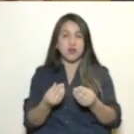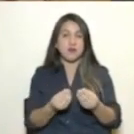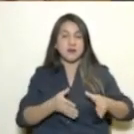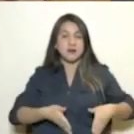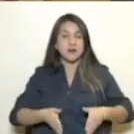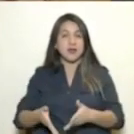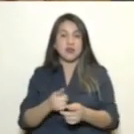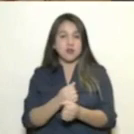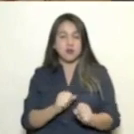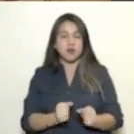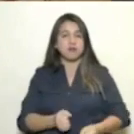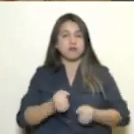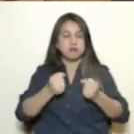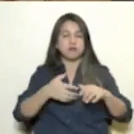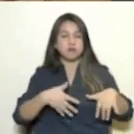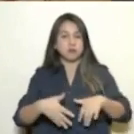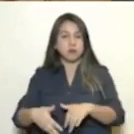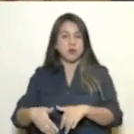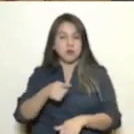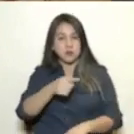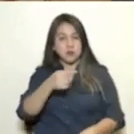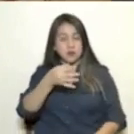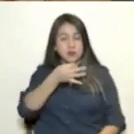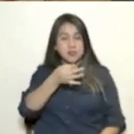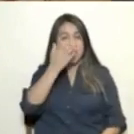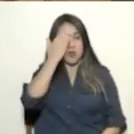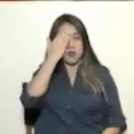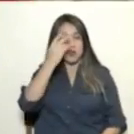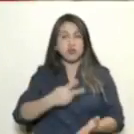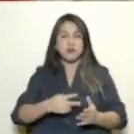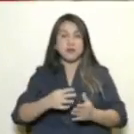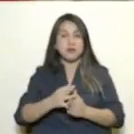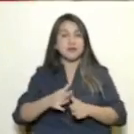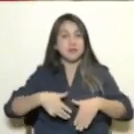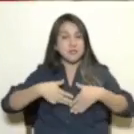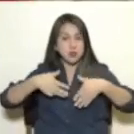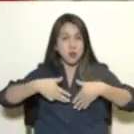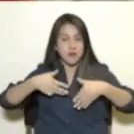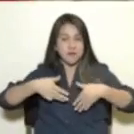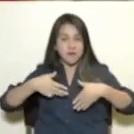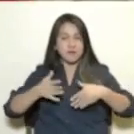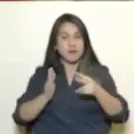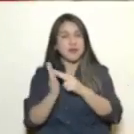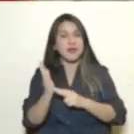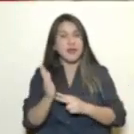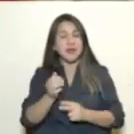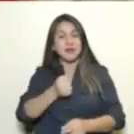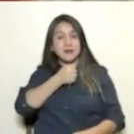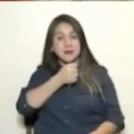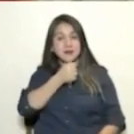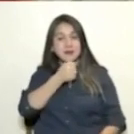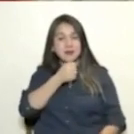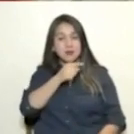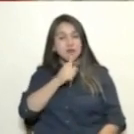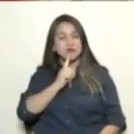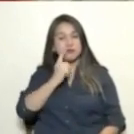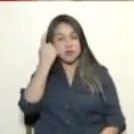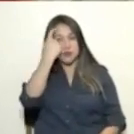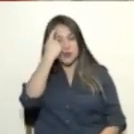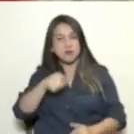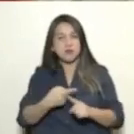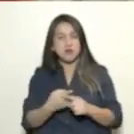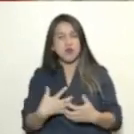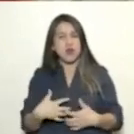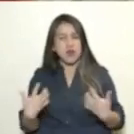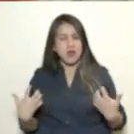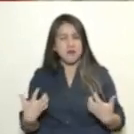no puede manifestarse. Una crispación, usted en agosto del 2019, le leí en una entrevista que estaba preocupado por la rabia